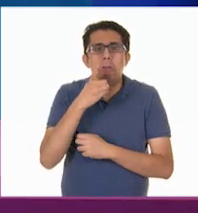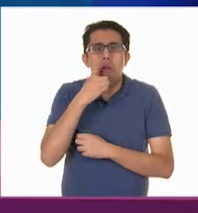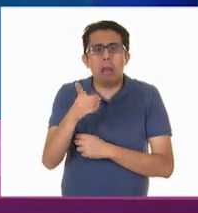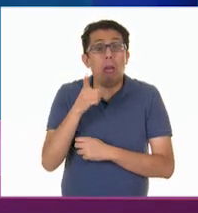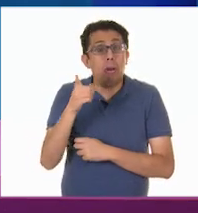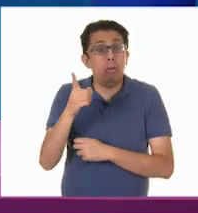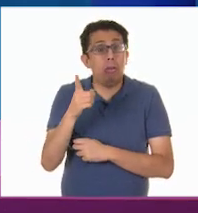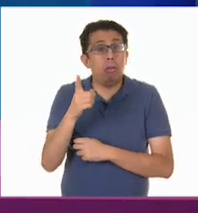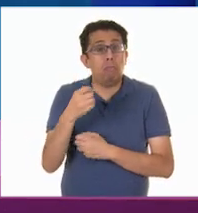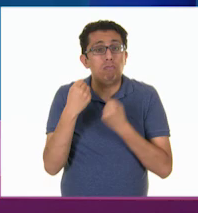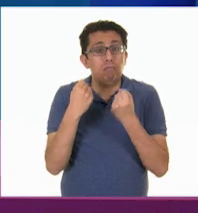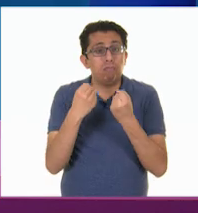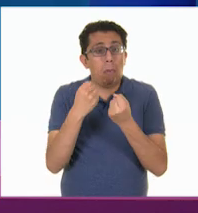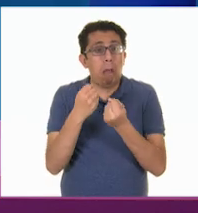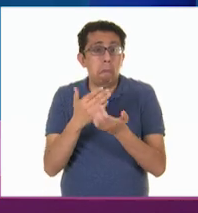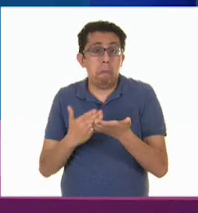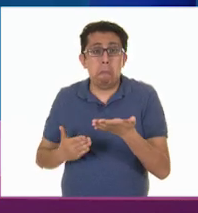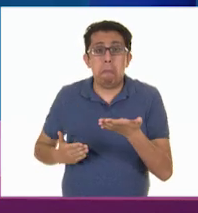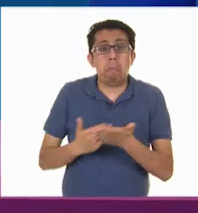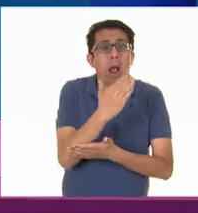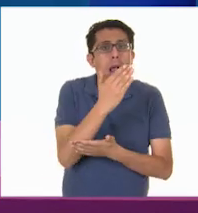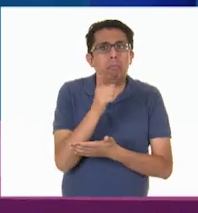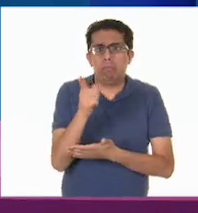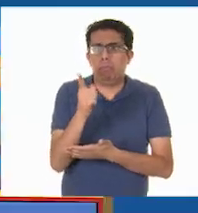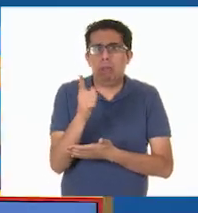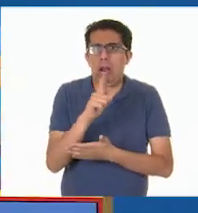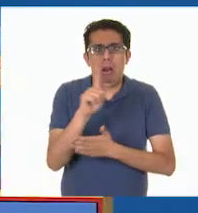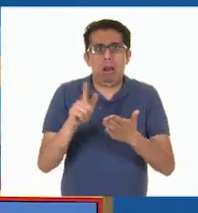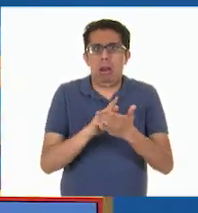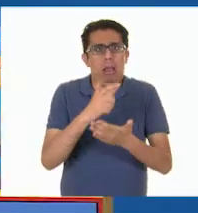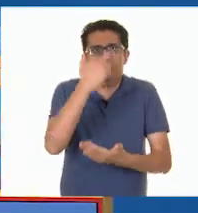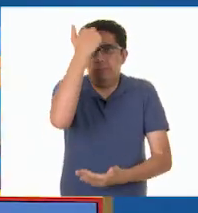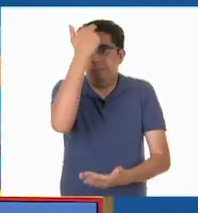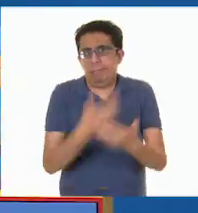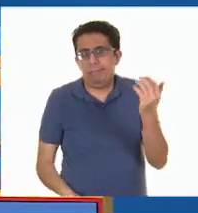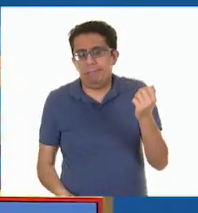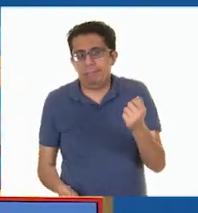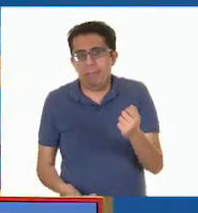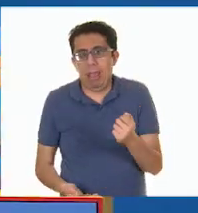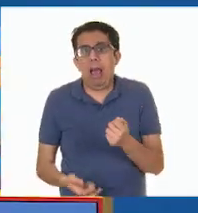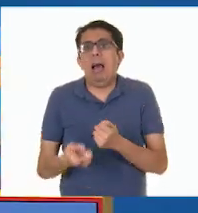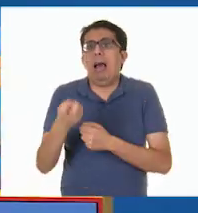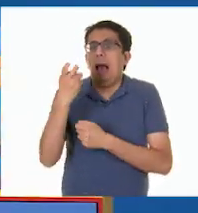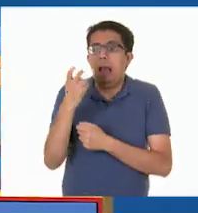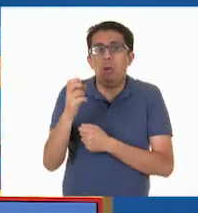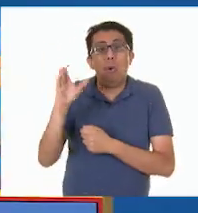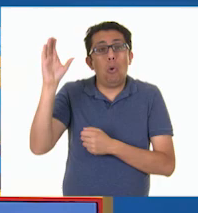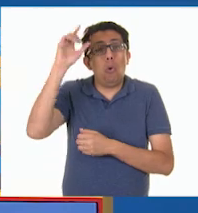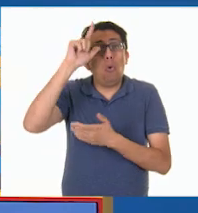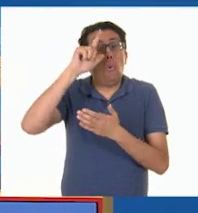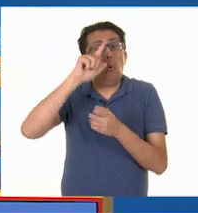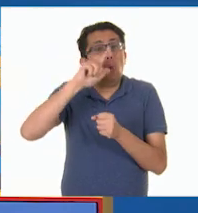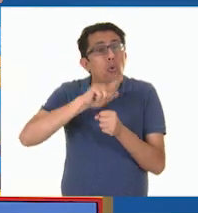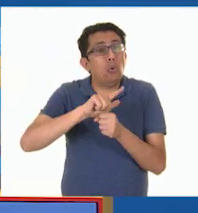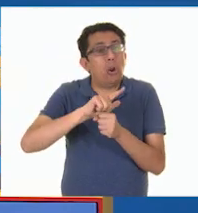alto y no respetó la ley. Exacto, Ale. La cultura de la legalidad se refiere al respeto de las leyes